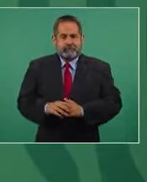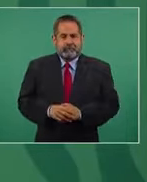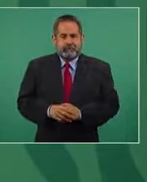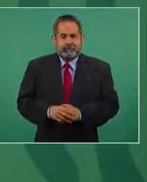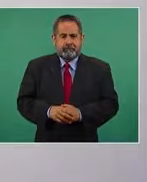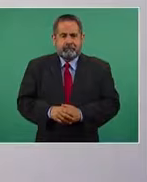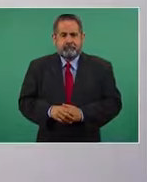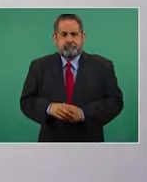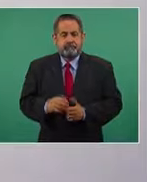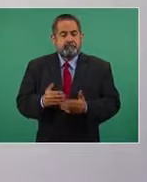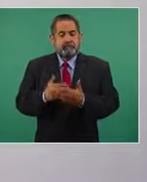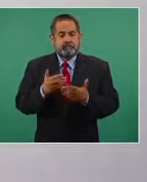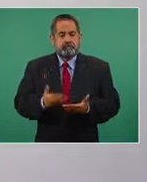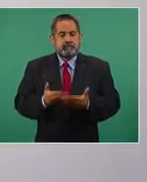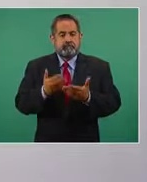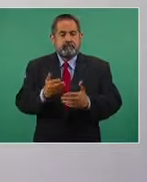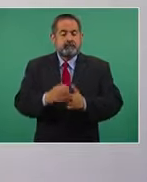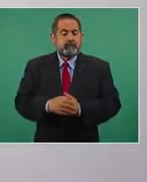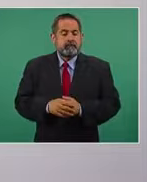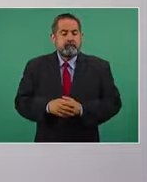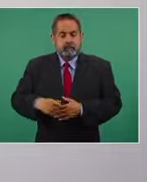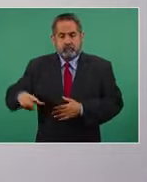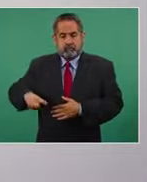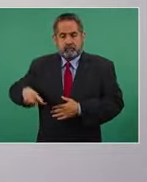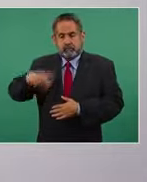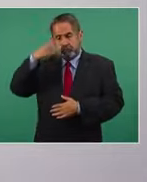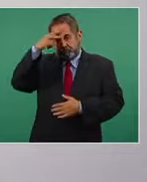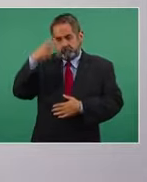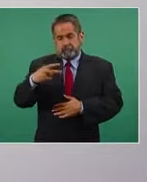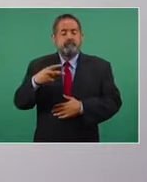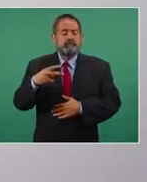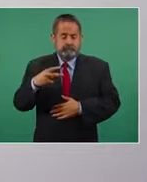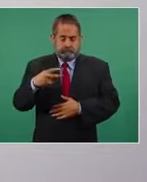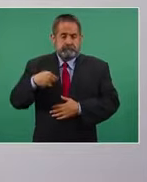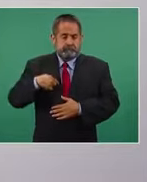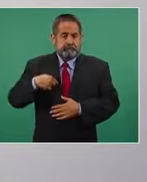a ofrecer, en nombre del Estado mexicano,